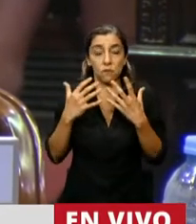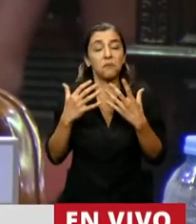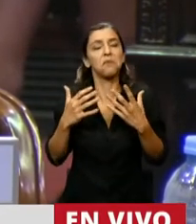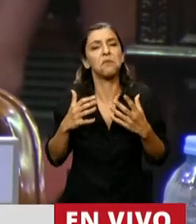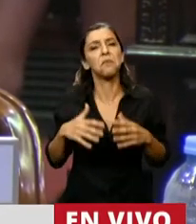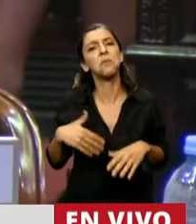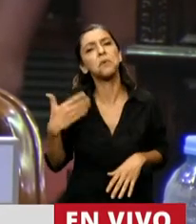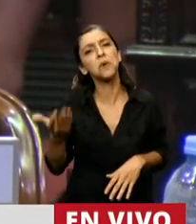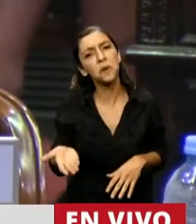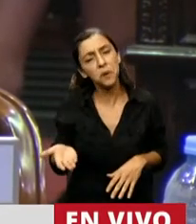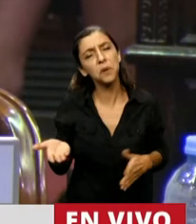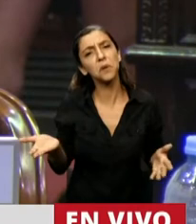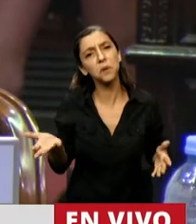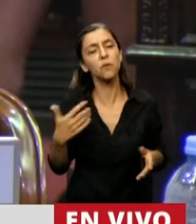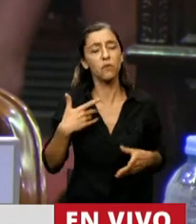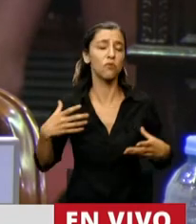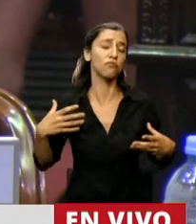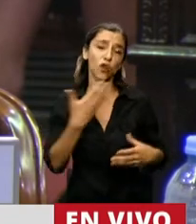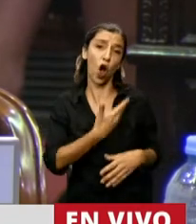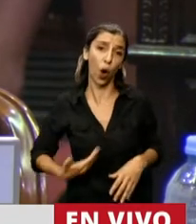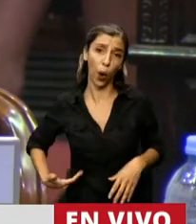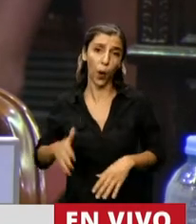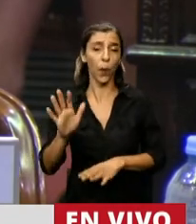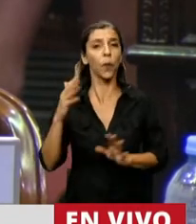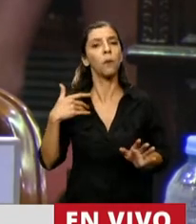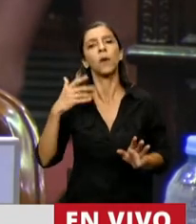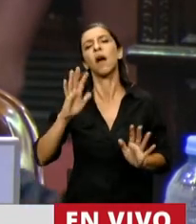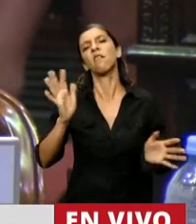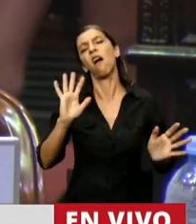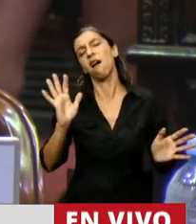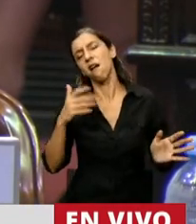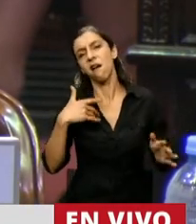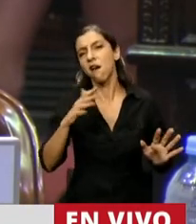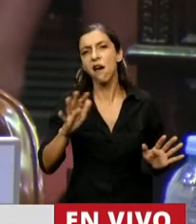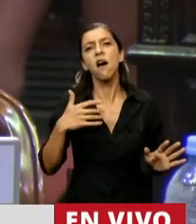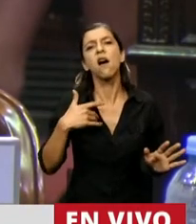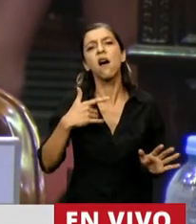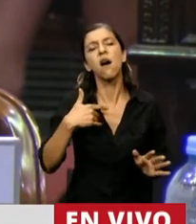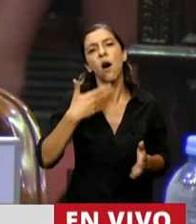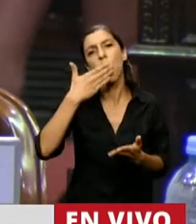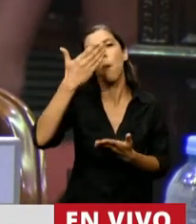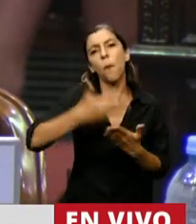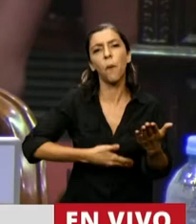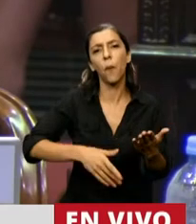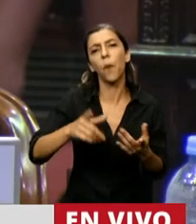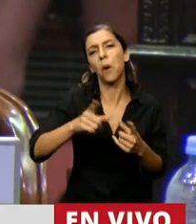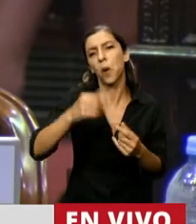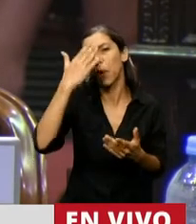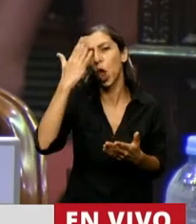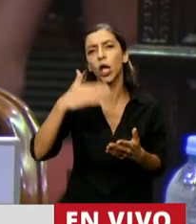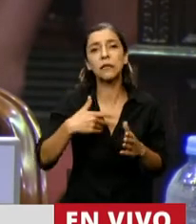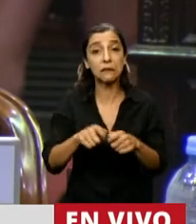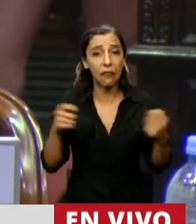del gobierno al que pertenecemos en ese momento subestimaba más mucho más diciéndonos está en la página 15 cuando sé qué página del diario